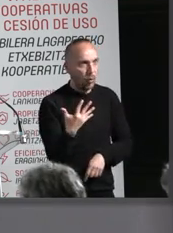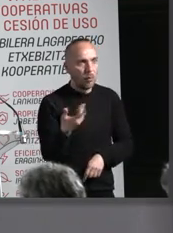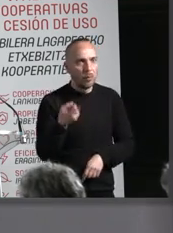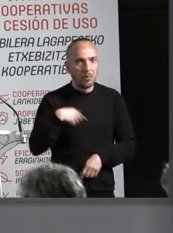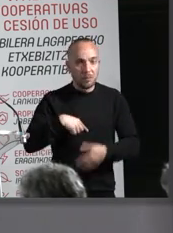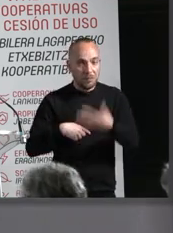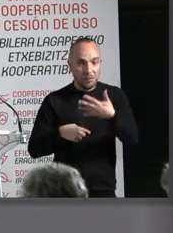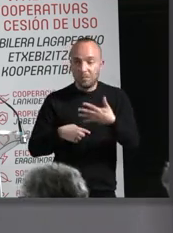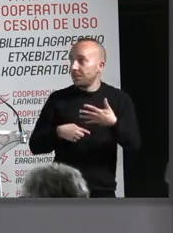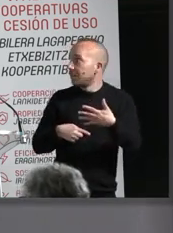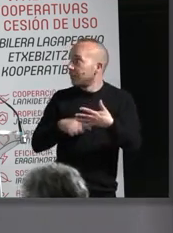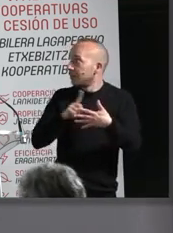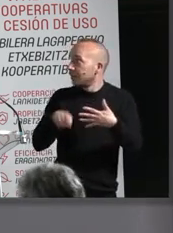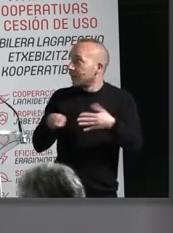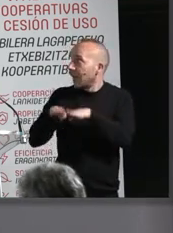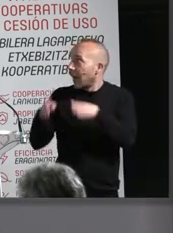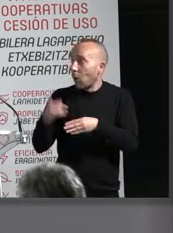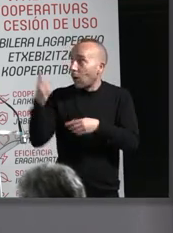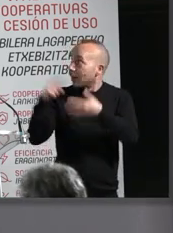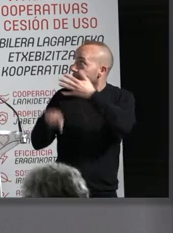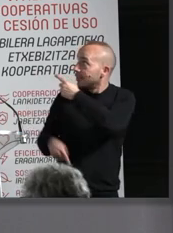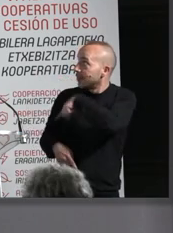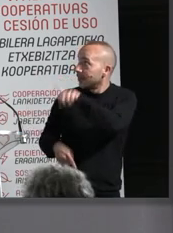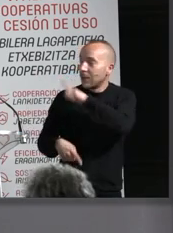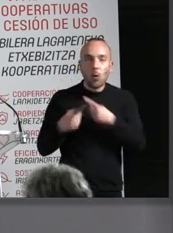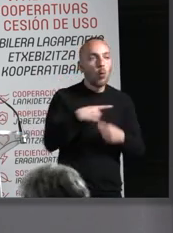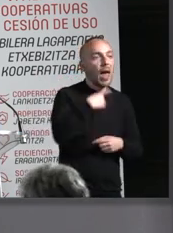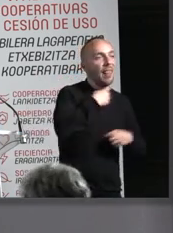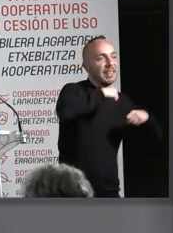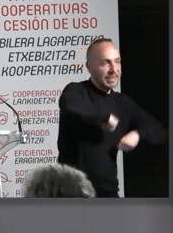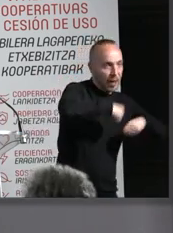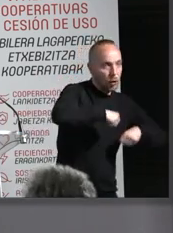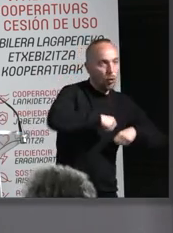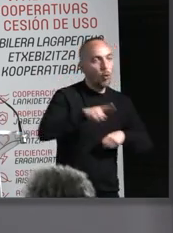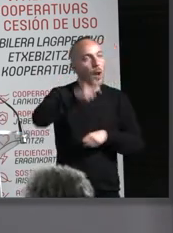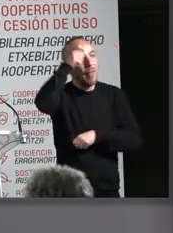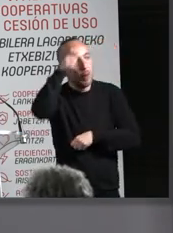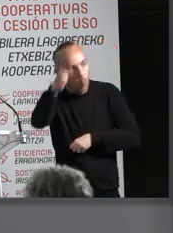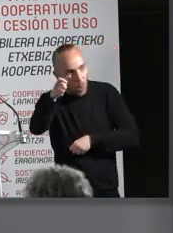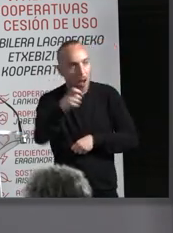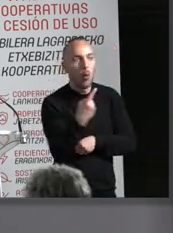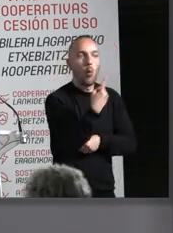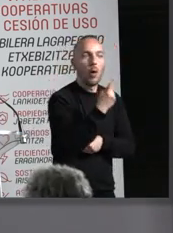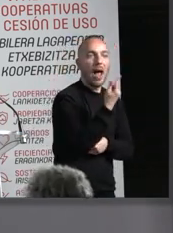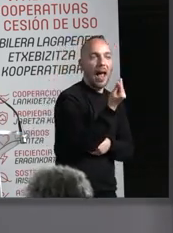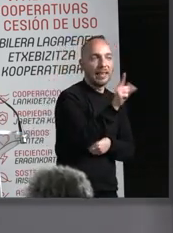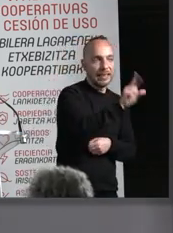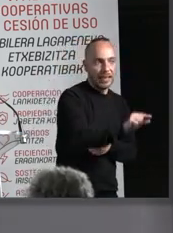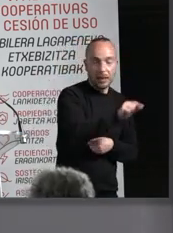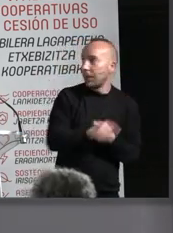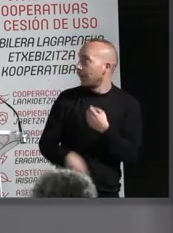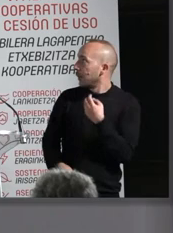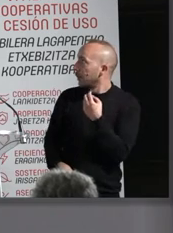en la mesa justamente una de senior, una de rural y una de asequible, ¿no? Entonces estaría Echecona y Echequide, que